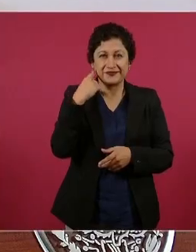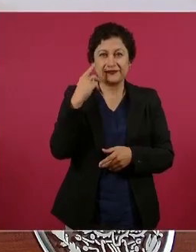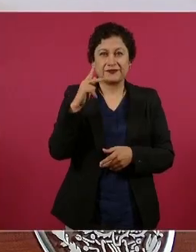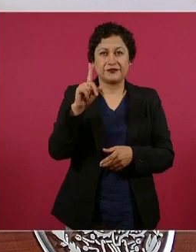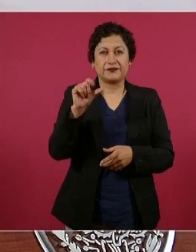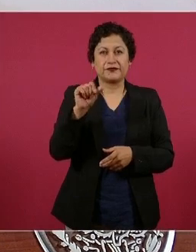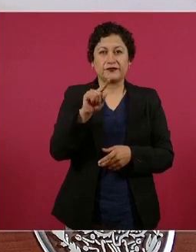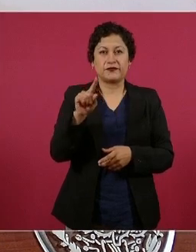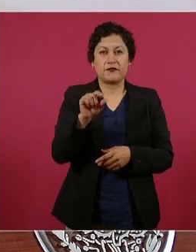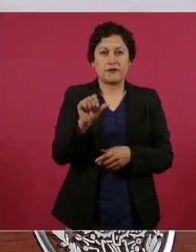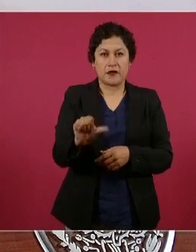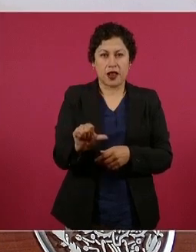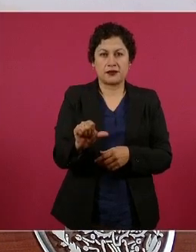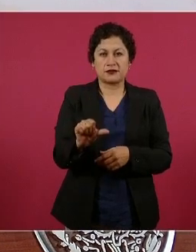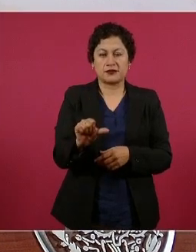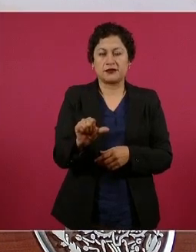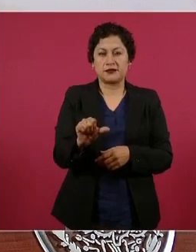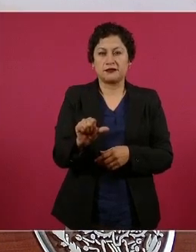el sector